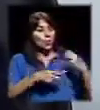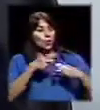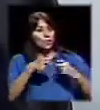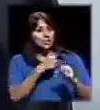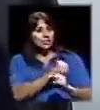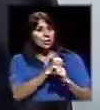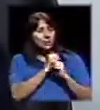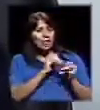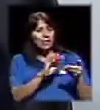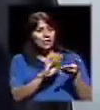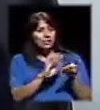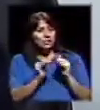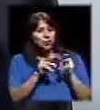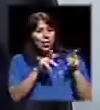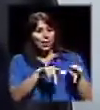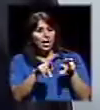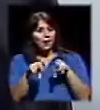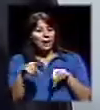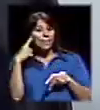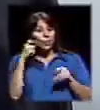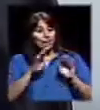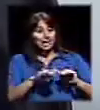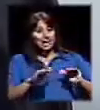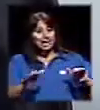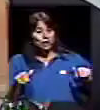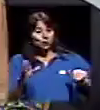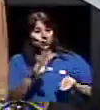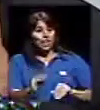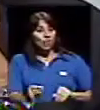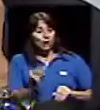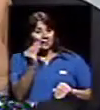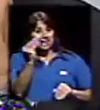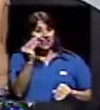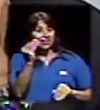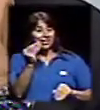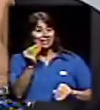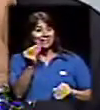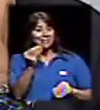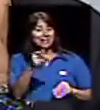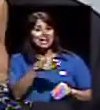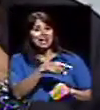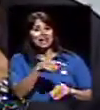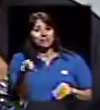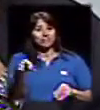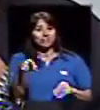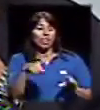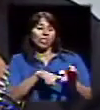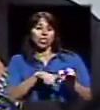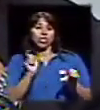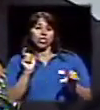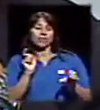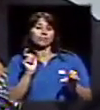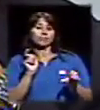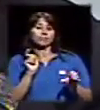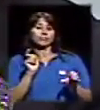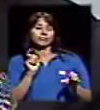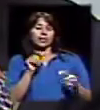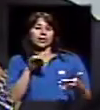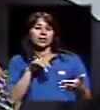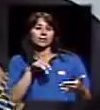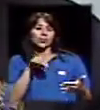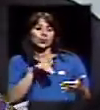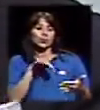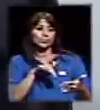porque los niños y adolescentes que tuvieron que abandonar los centros educativos durante